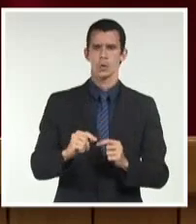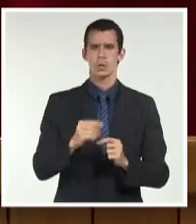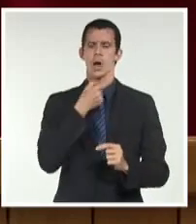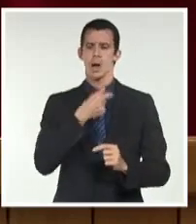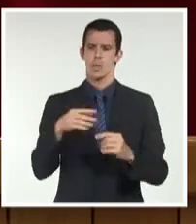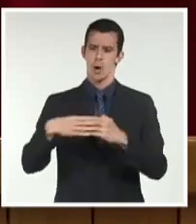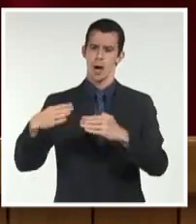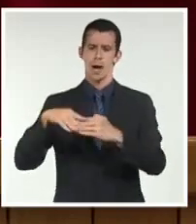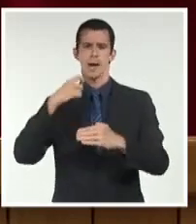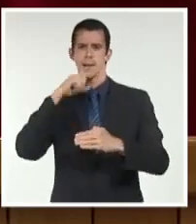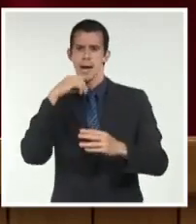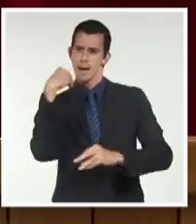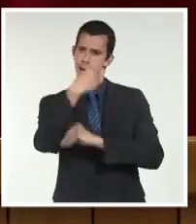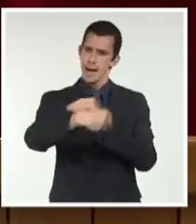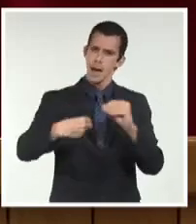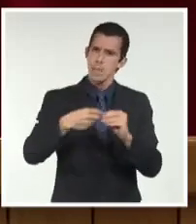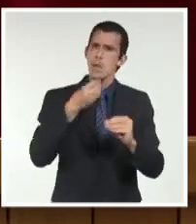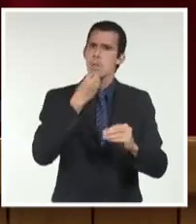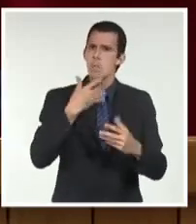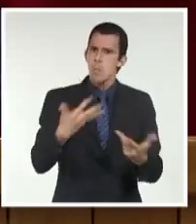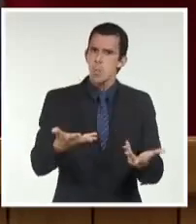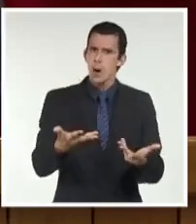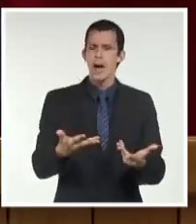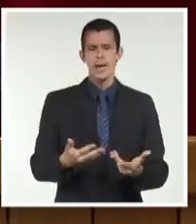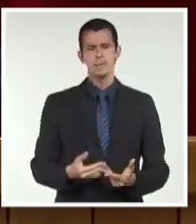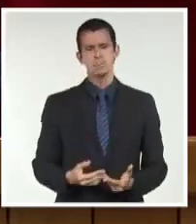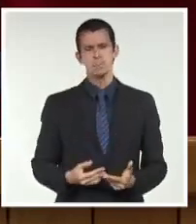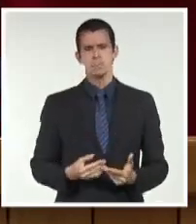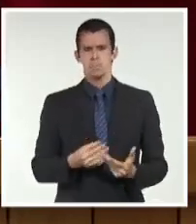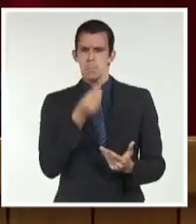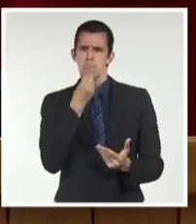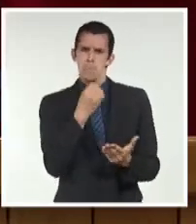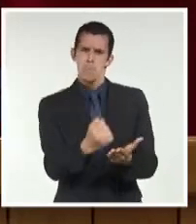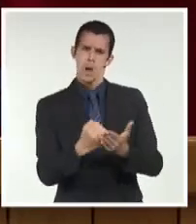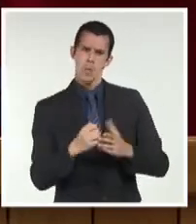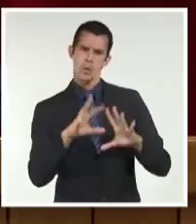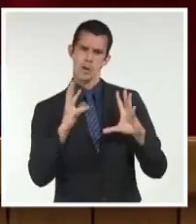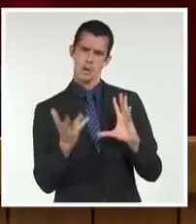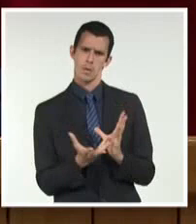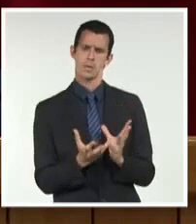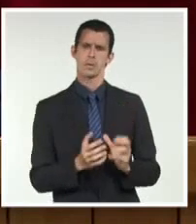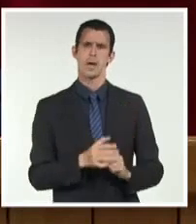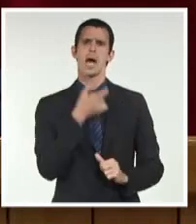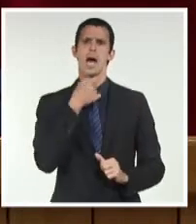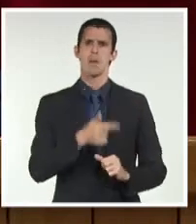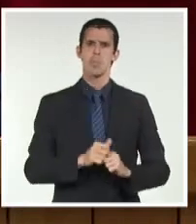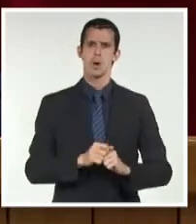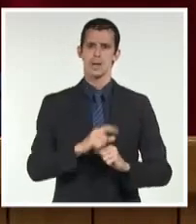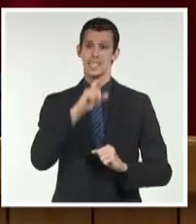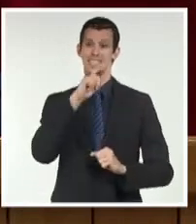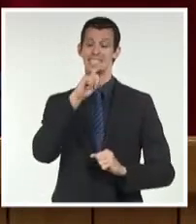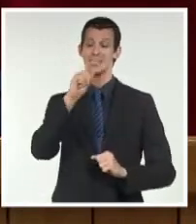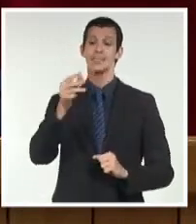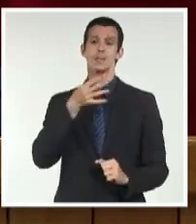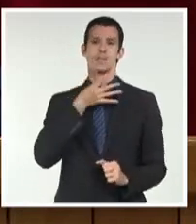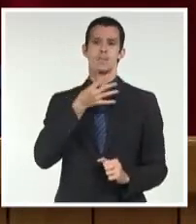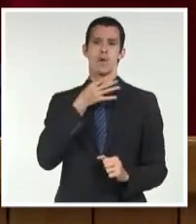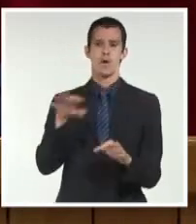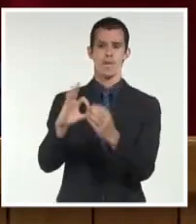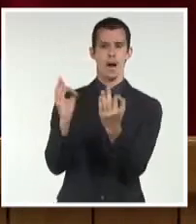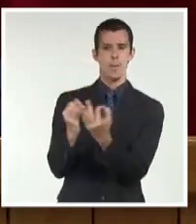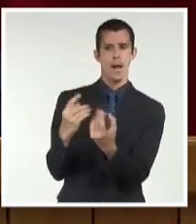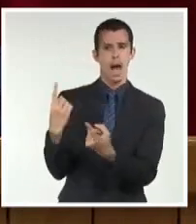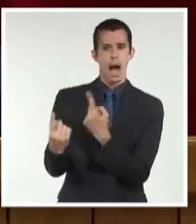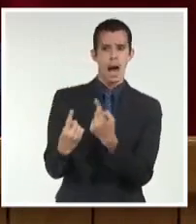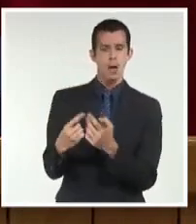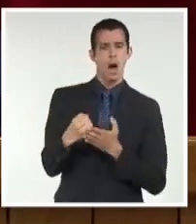disponer de recursos financieros hoy insuficientes para la atención a personas y familias en situación de vulnerabilidad, sostener y